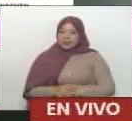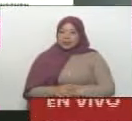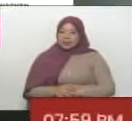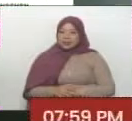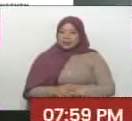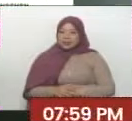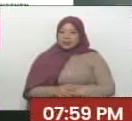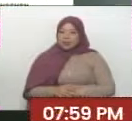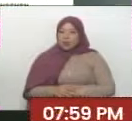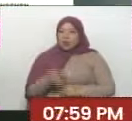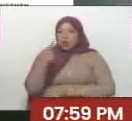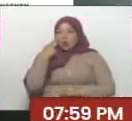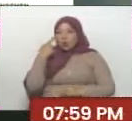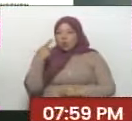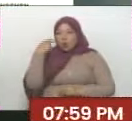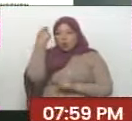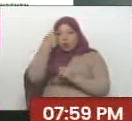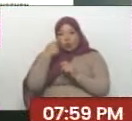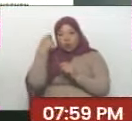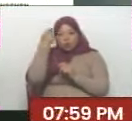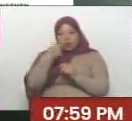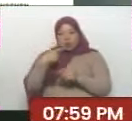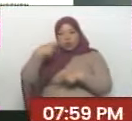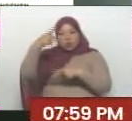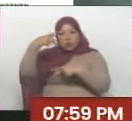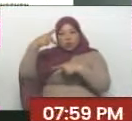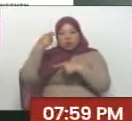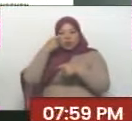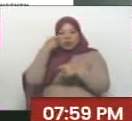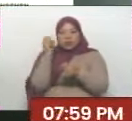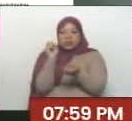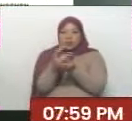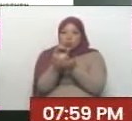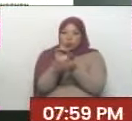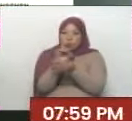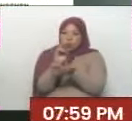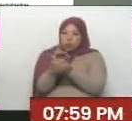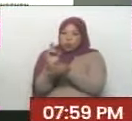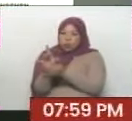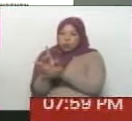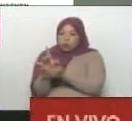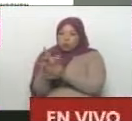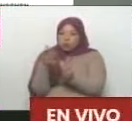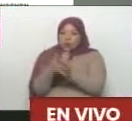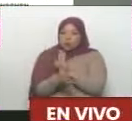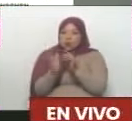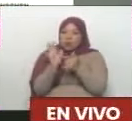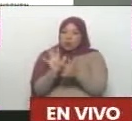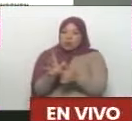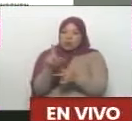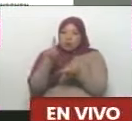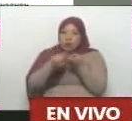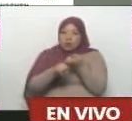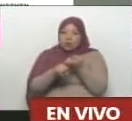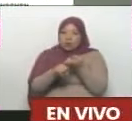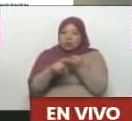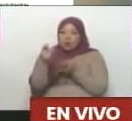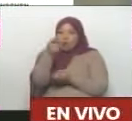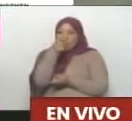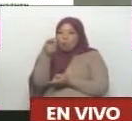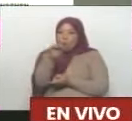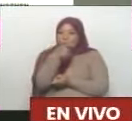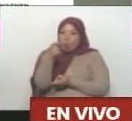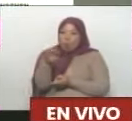Mira, yo vi eso en las redes, me llegó. Estaba viral. Y se lo mostré a Silvia. Entonces nos pusimos a